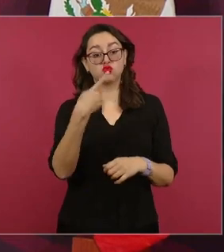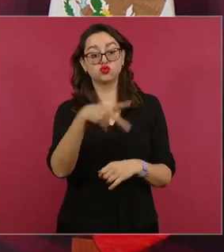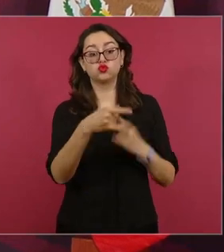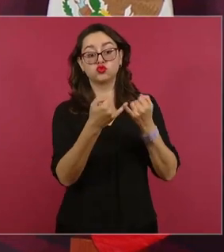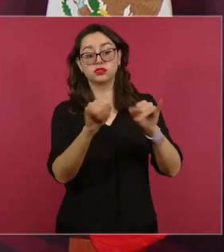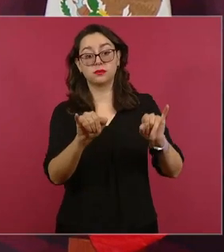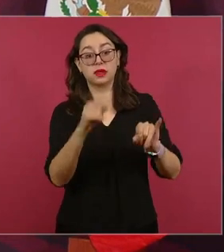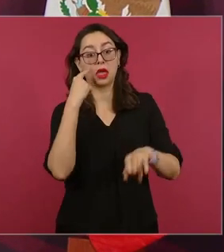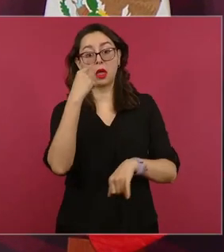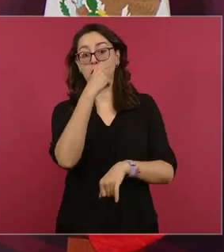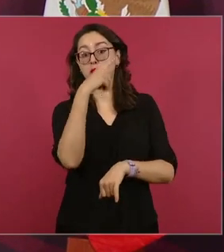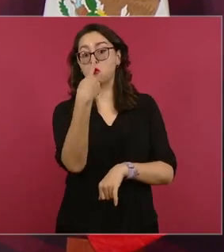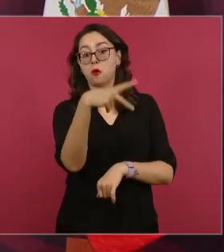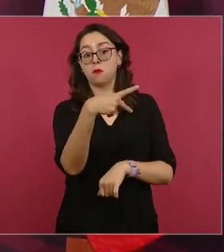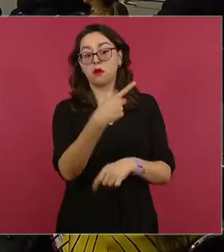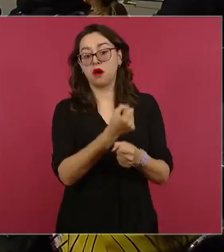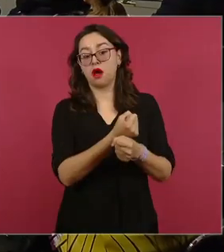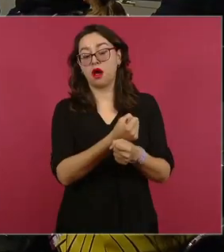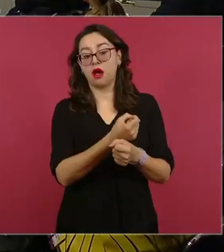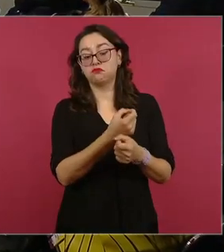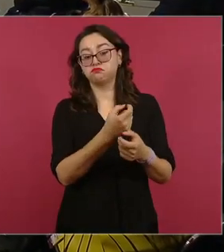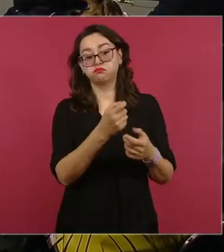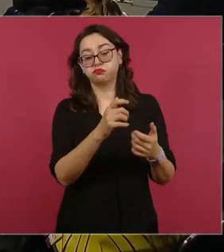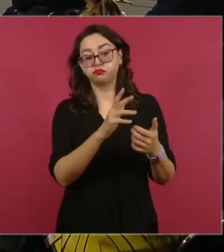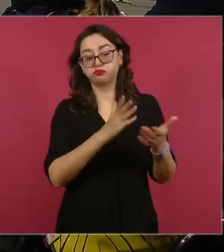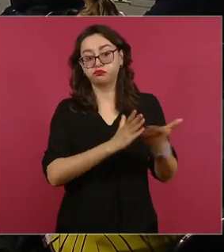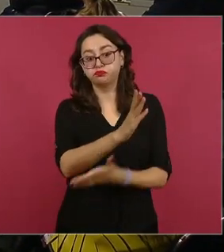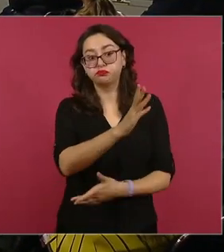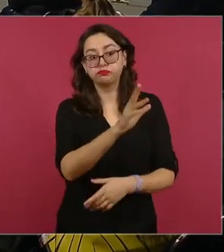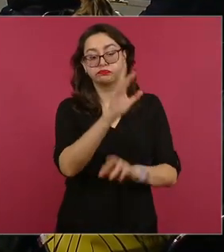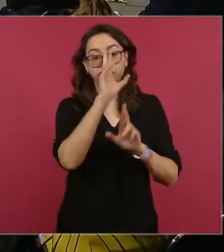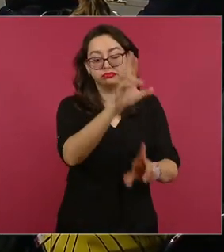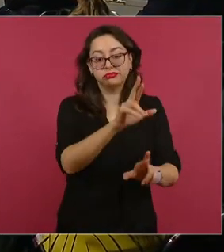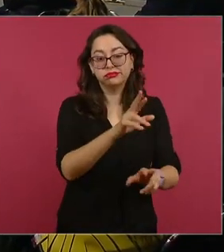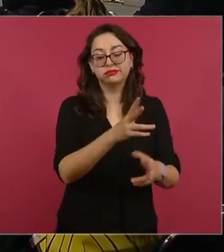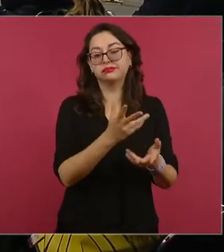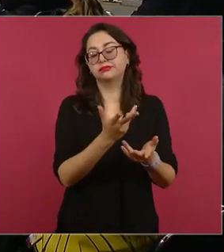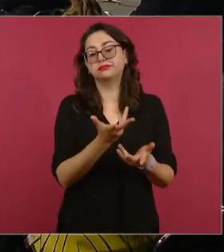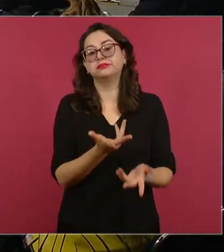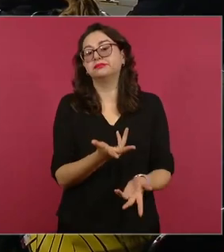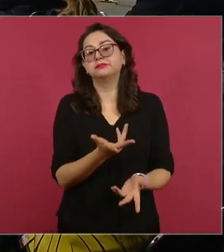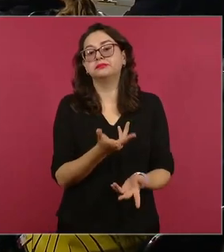tenemos injerencias, no les recomendamos nada,